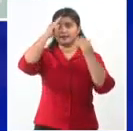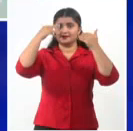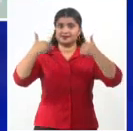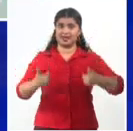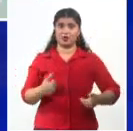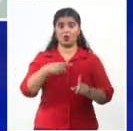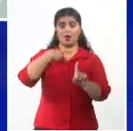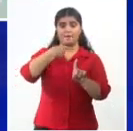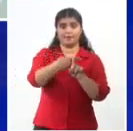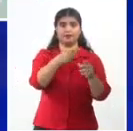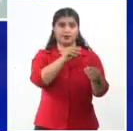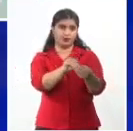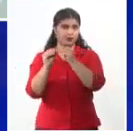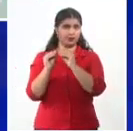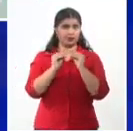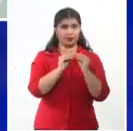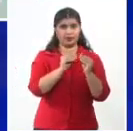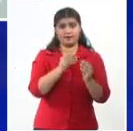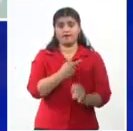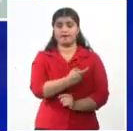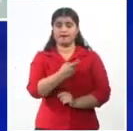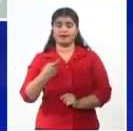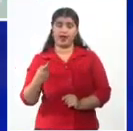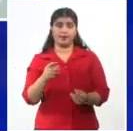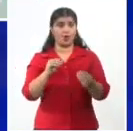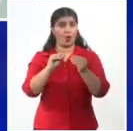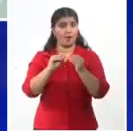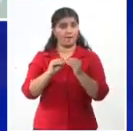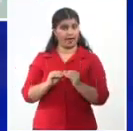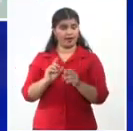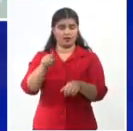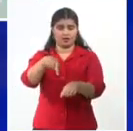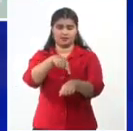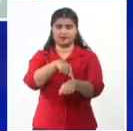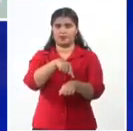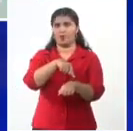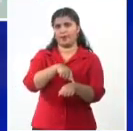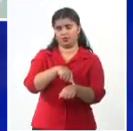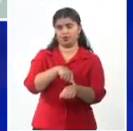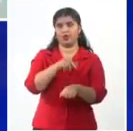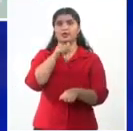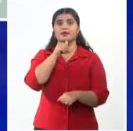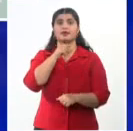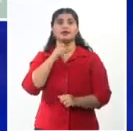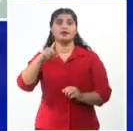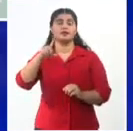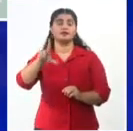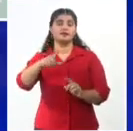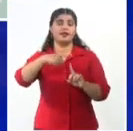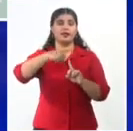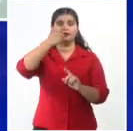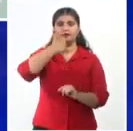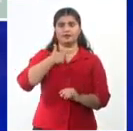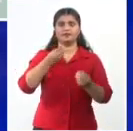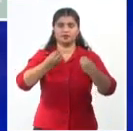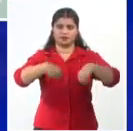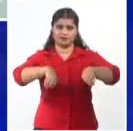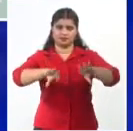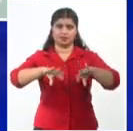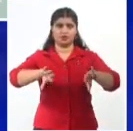contagiosidad presentaba o presenta en ese momento. Eso es el comportamiento.